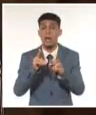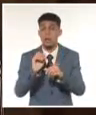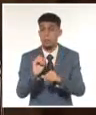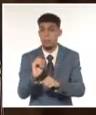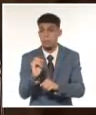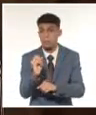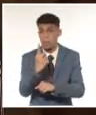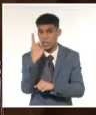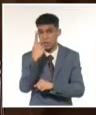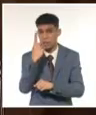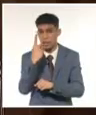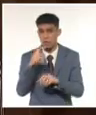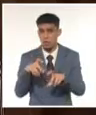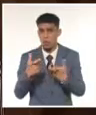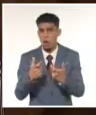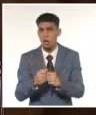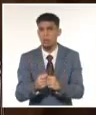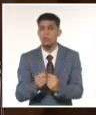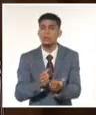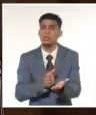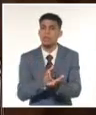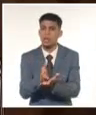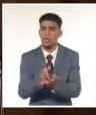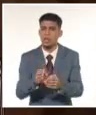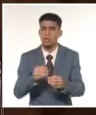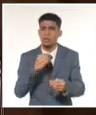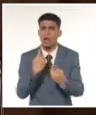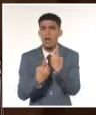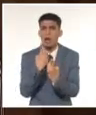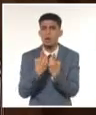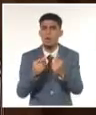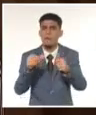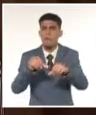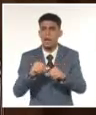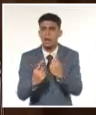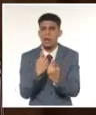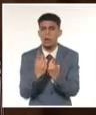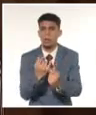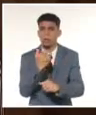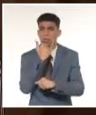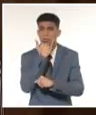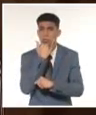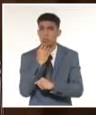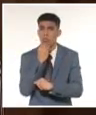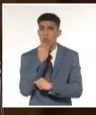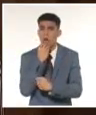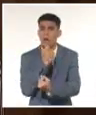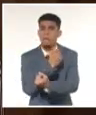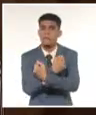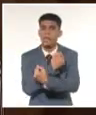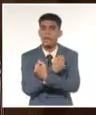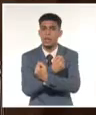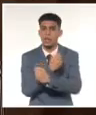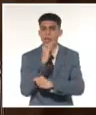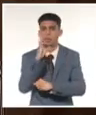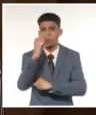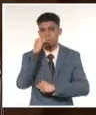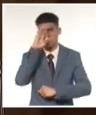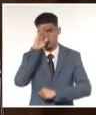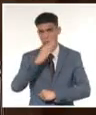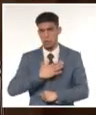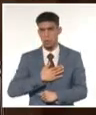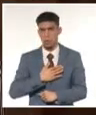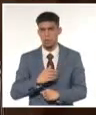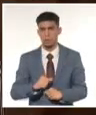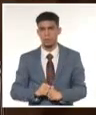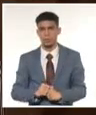observancia crítica y el combate firme de todo aquello que por cualquier causa pueda comprometer la construcción del socialismo.